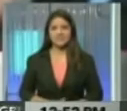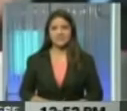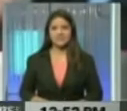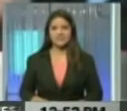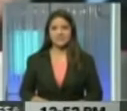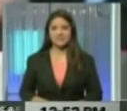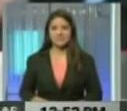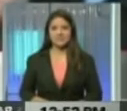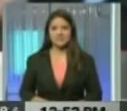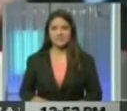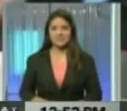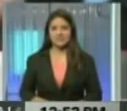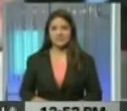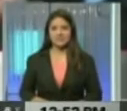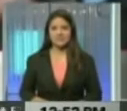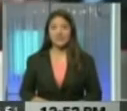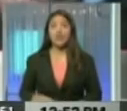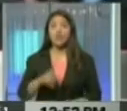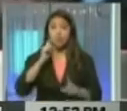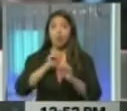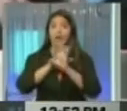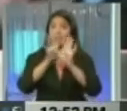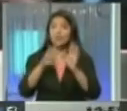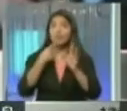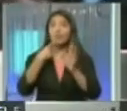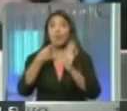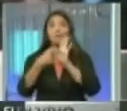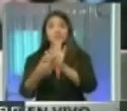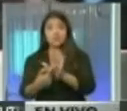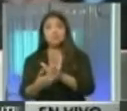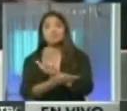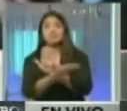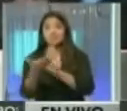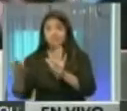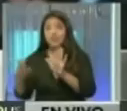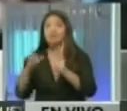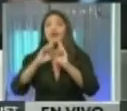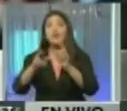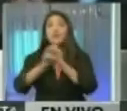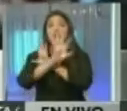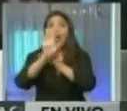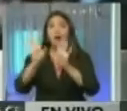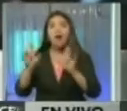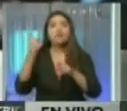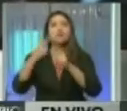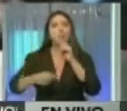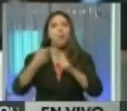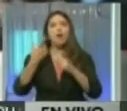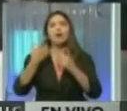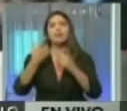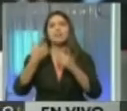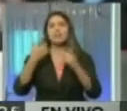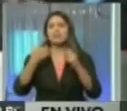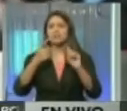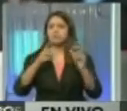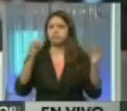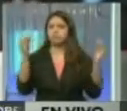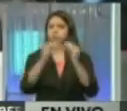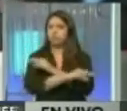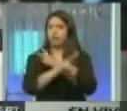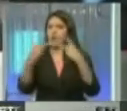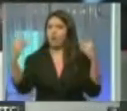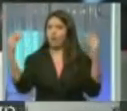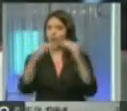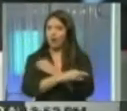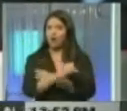Y de manera objetiva lo están haciendo saber. O sea, no están respondiendo a esos criterios de desinformación con los